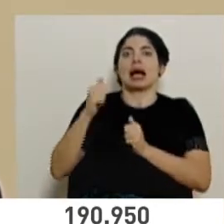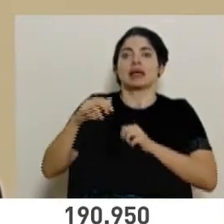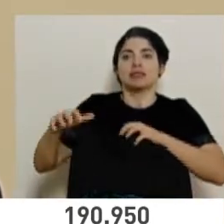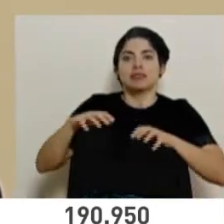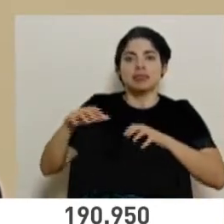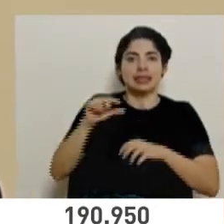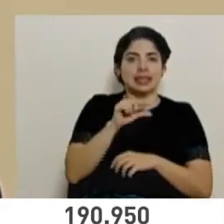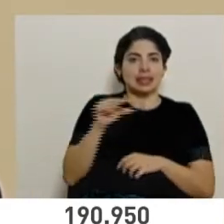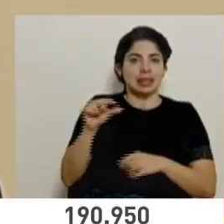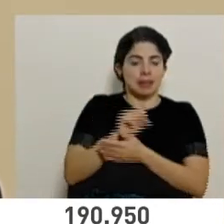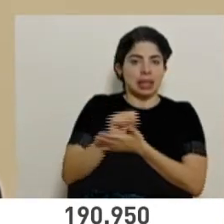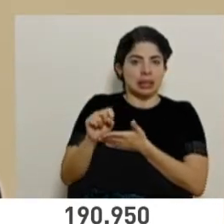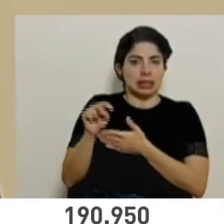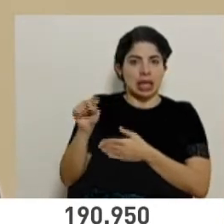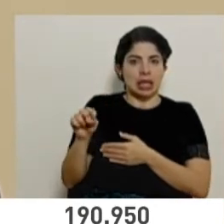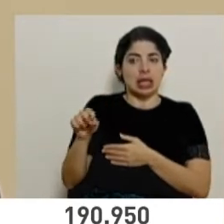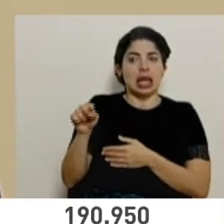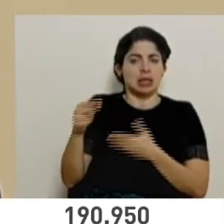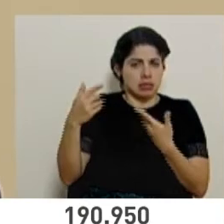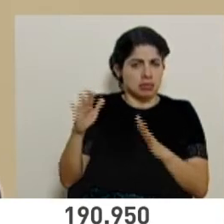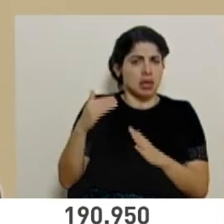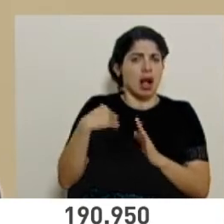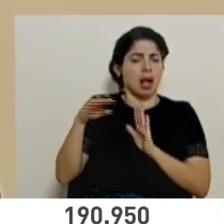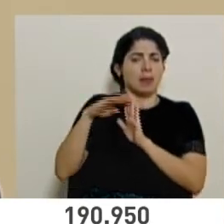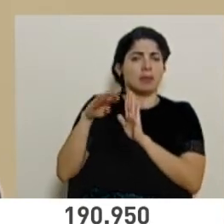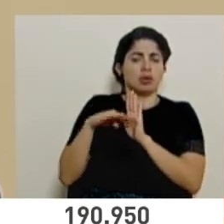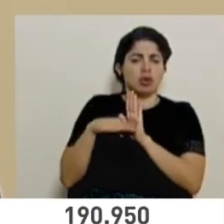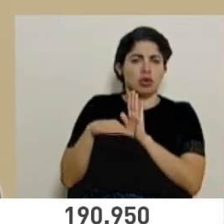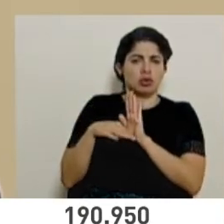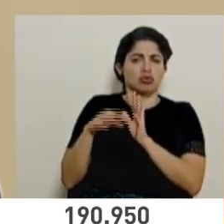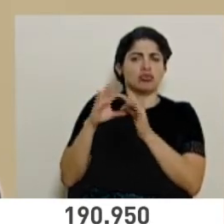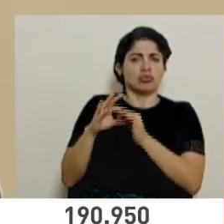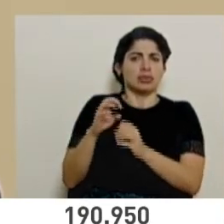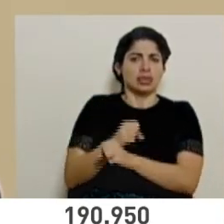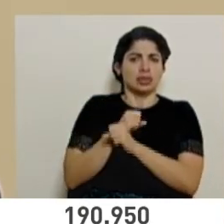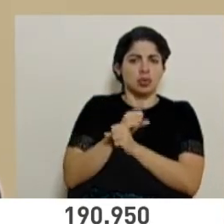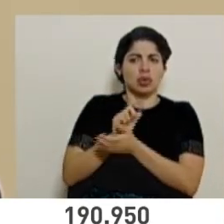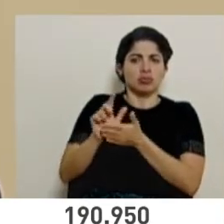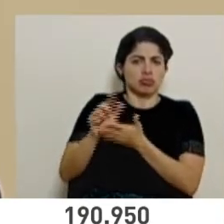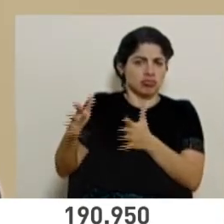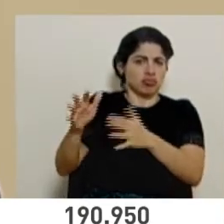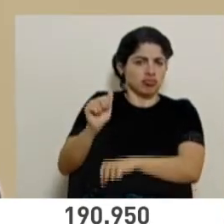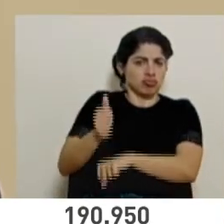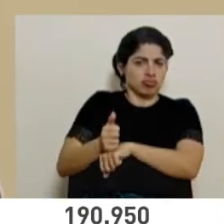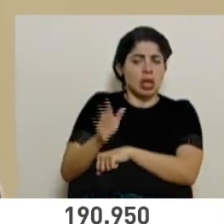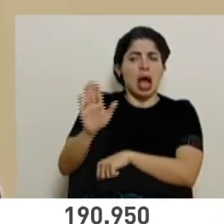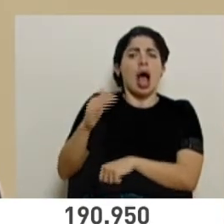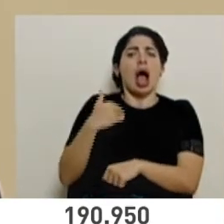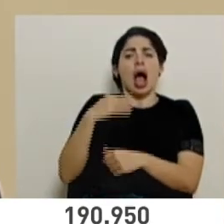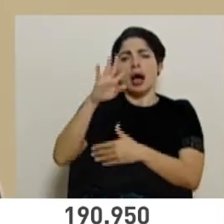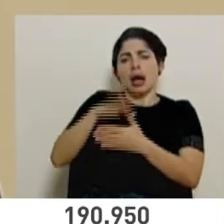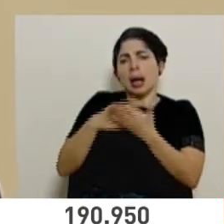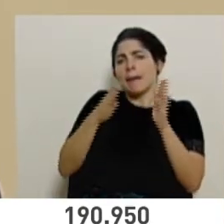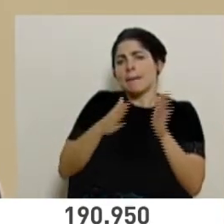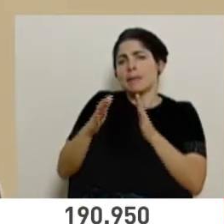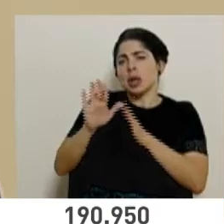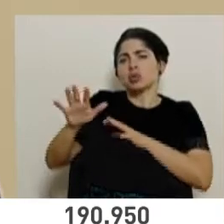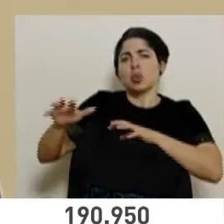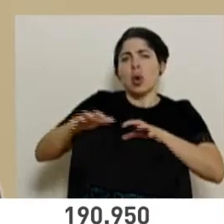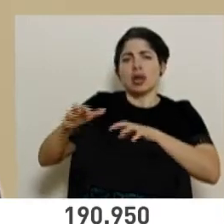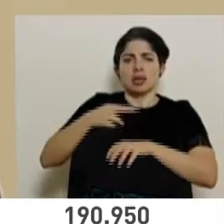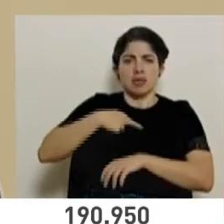conmemora la Semana Santa, tiene los protocolos de seguridad, de higiene establecidos, tienen una programación de las actividades